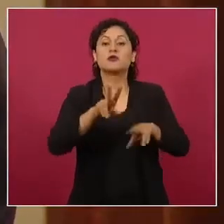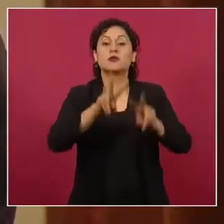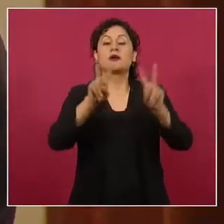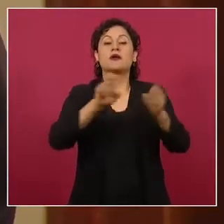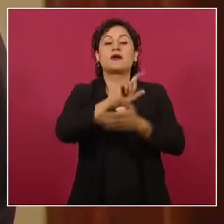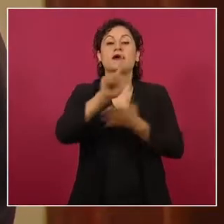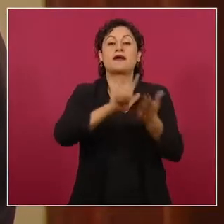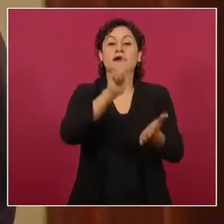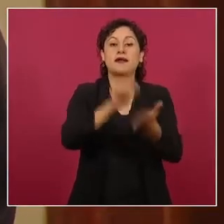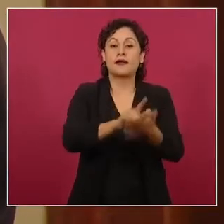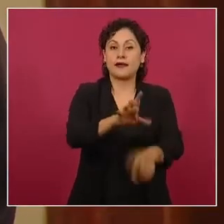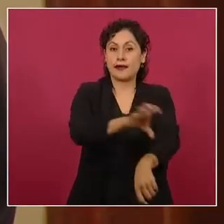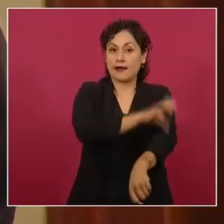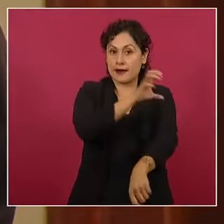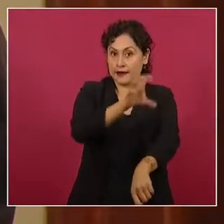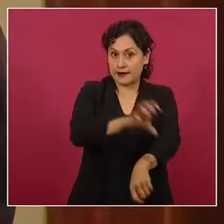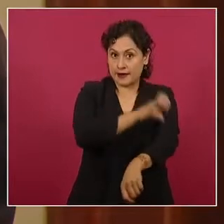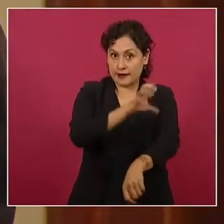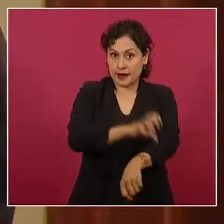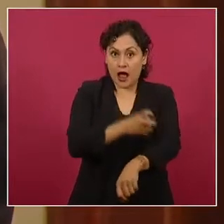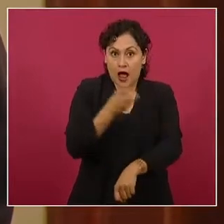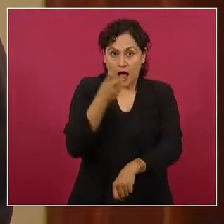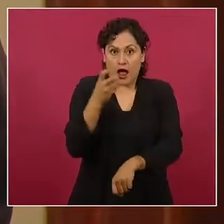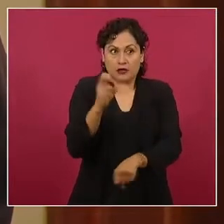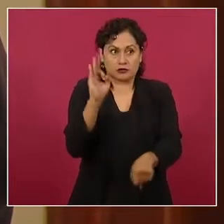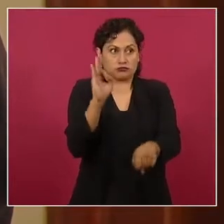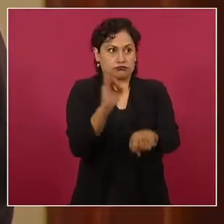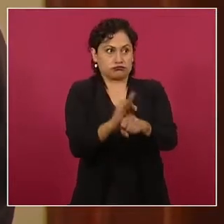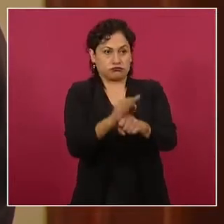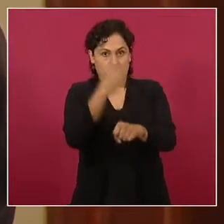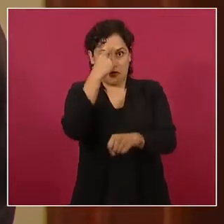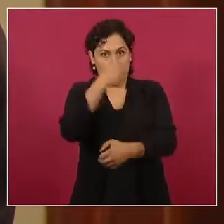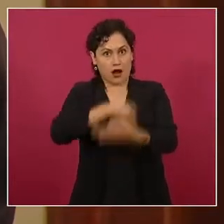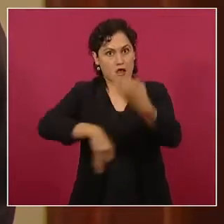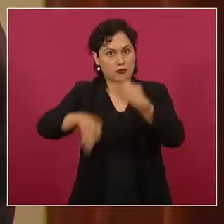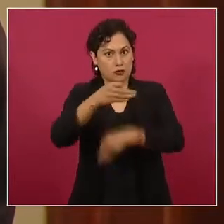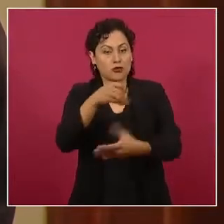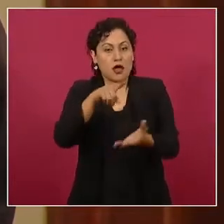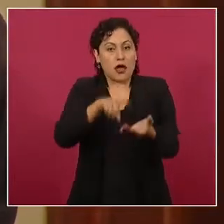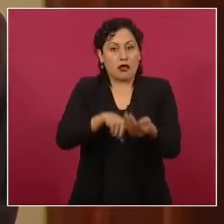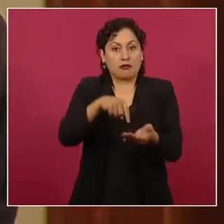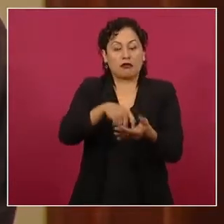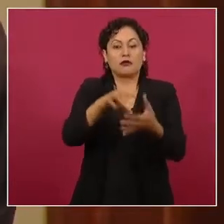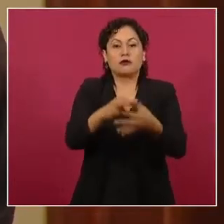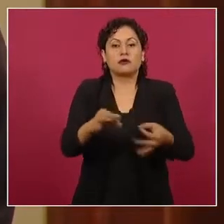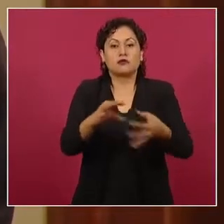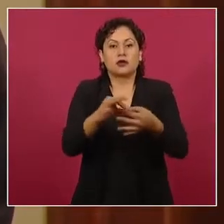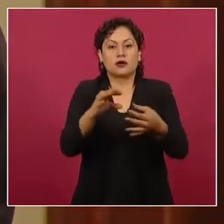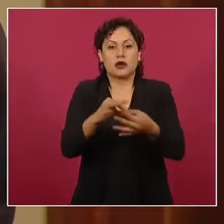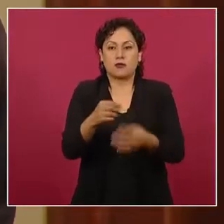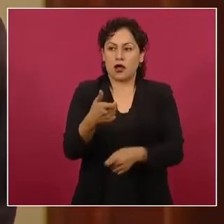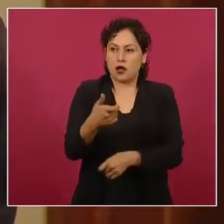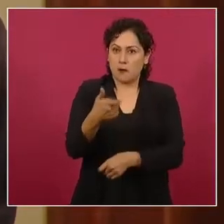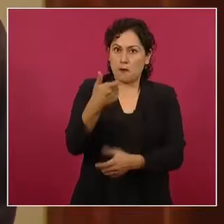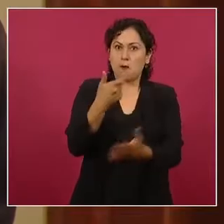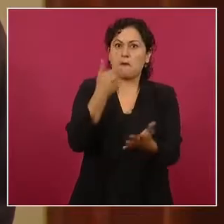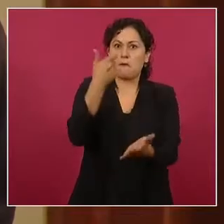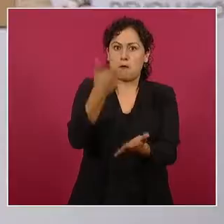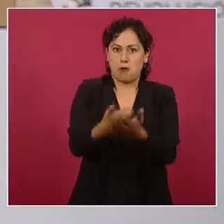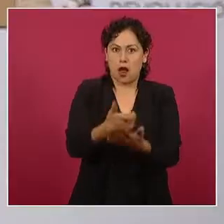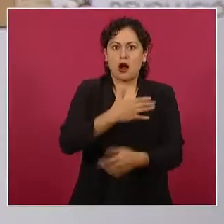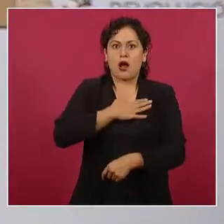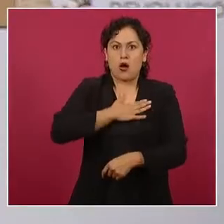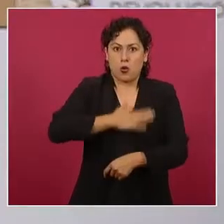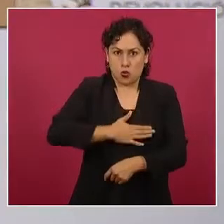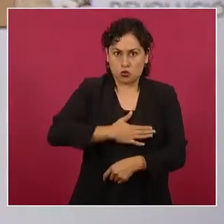derecho humano para todos, pero sobre todo tarifas más justas para los usuarios, para el